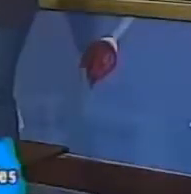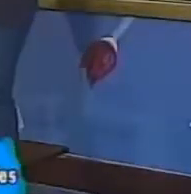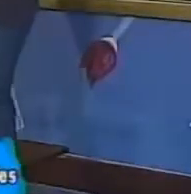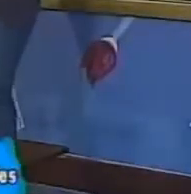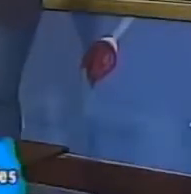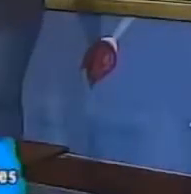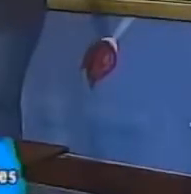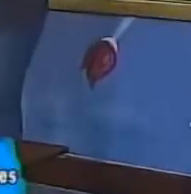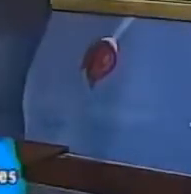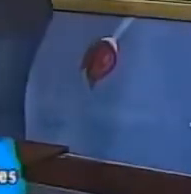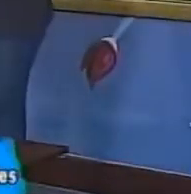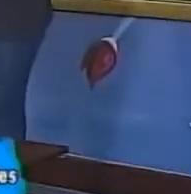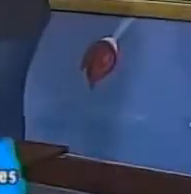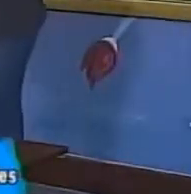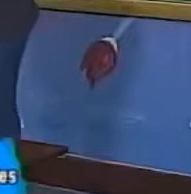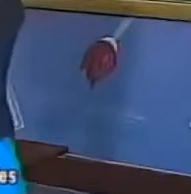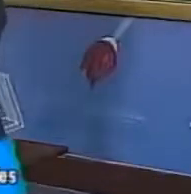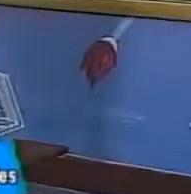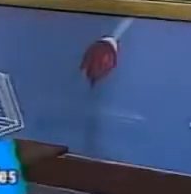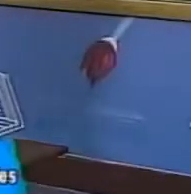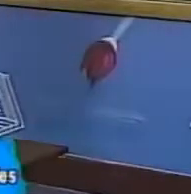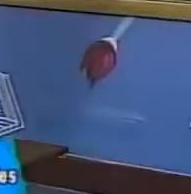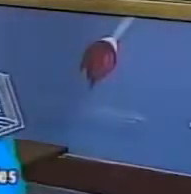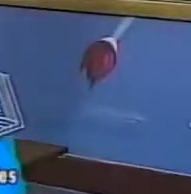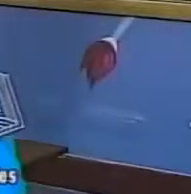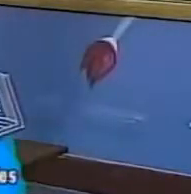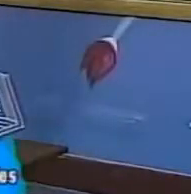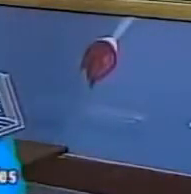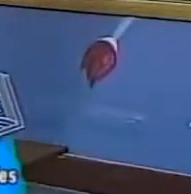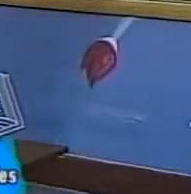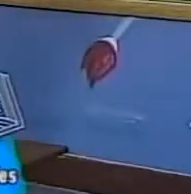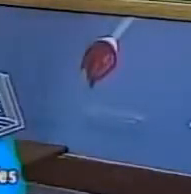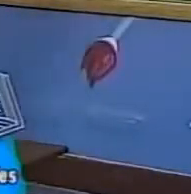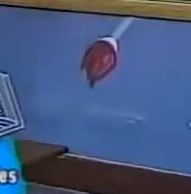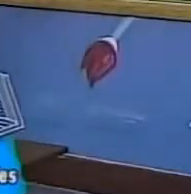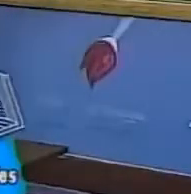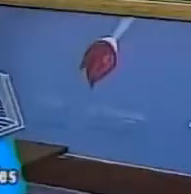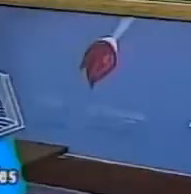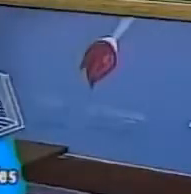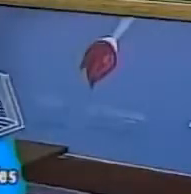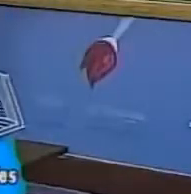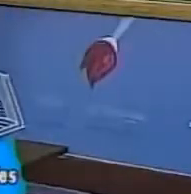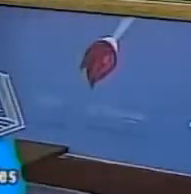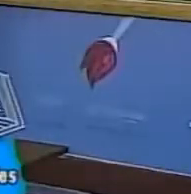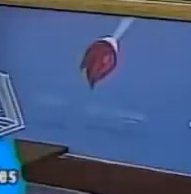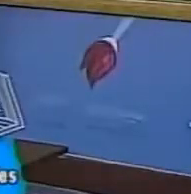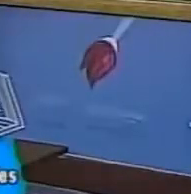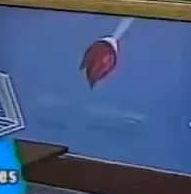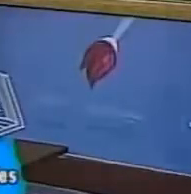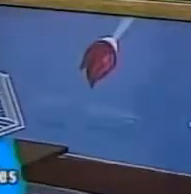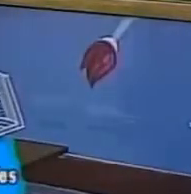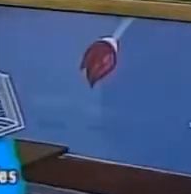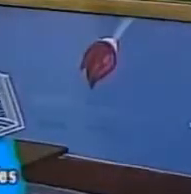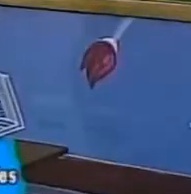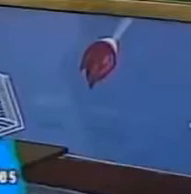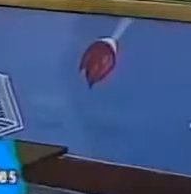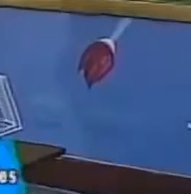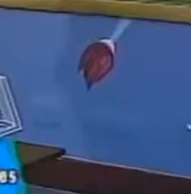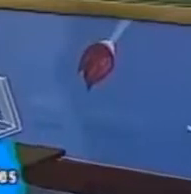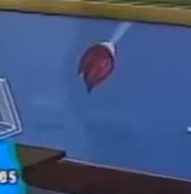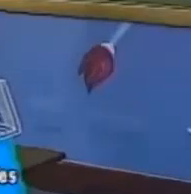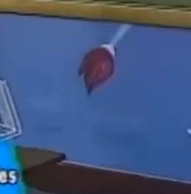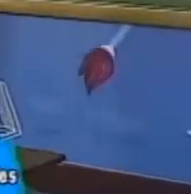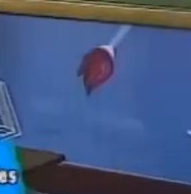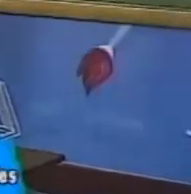esto, siempre mis recomendaciones es lavarse constantemente con agua y